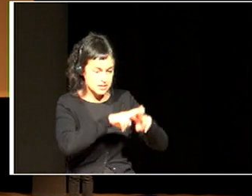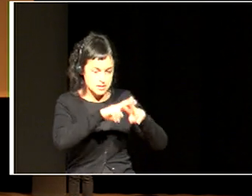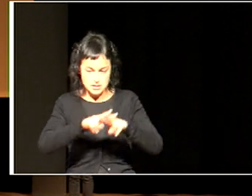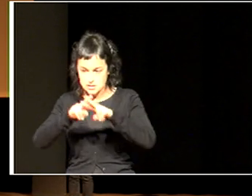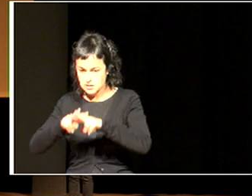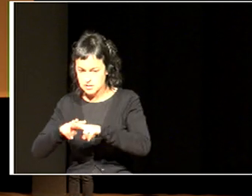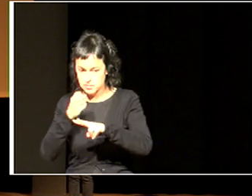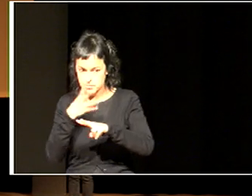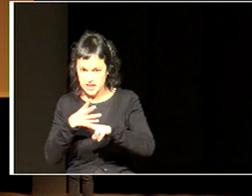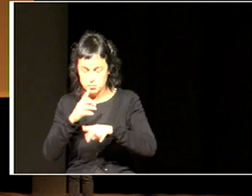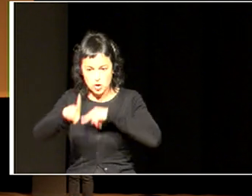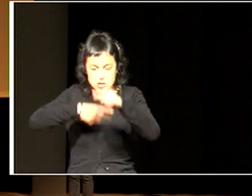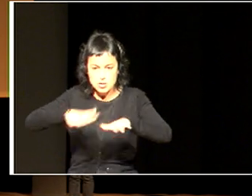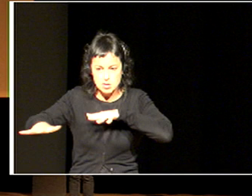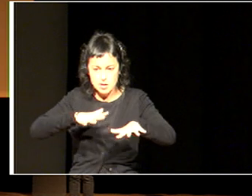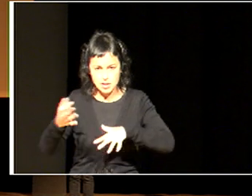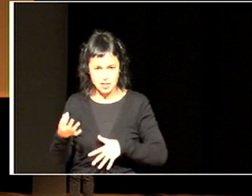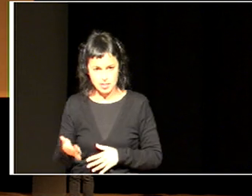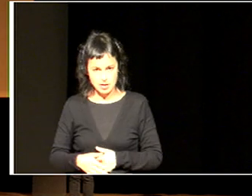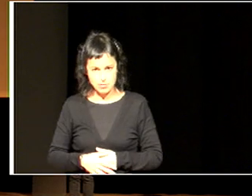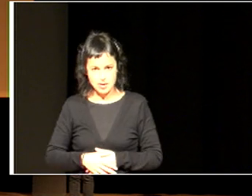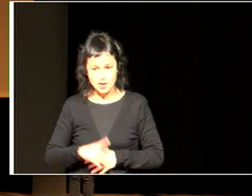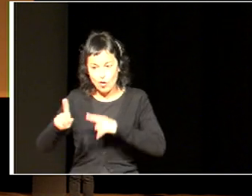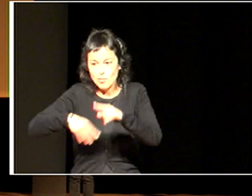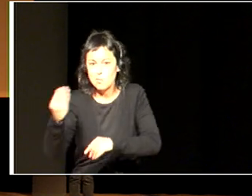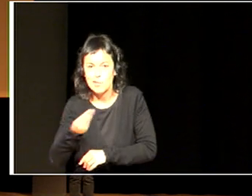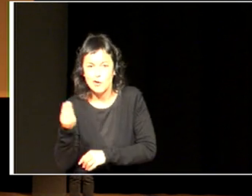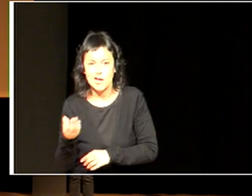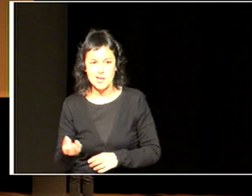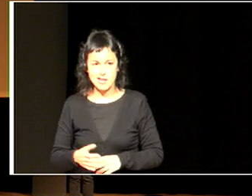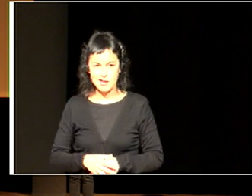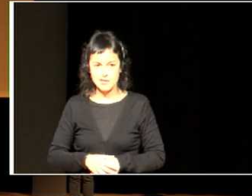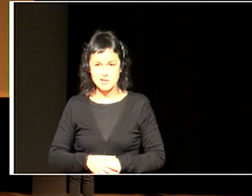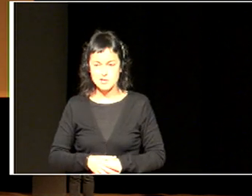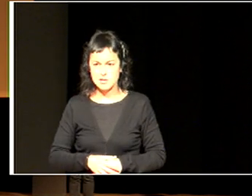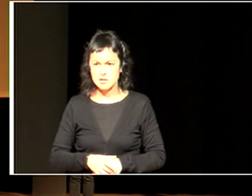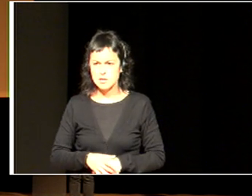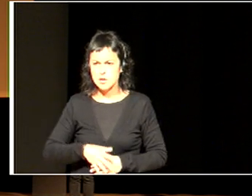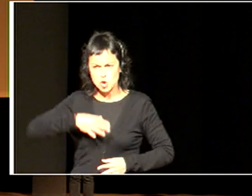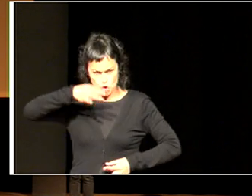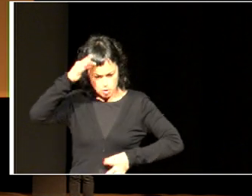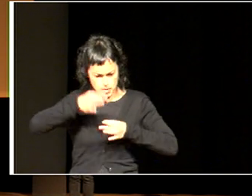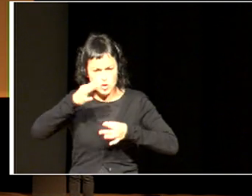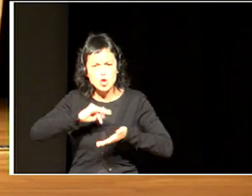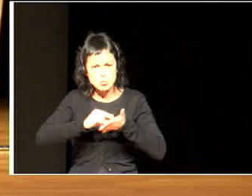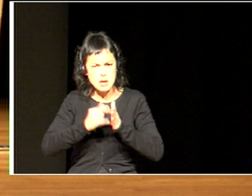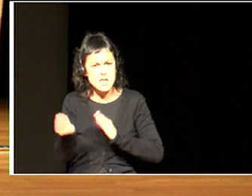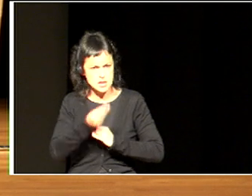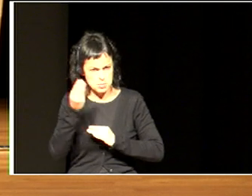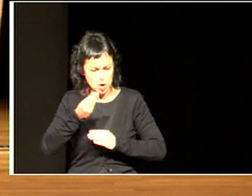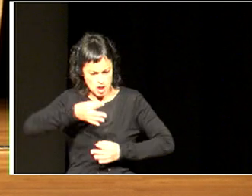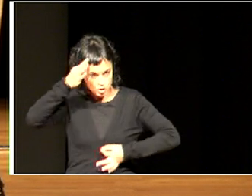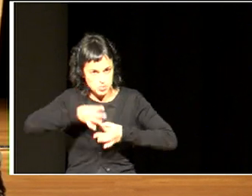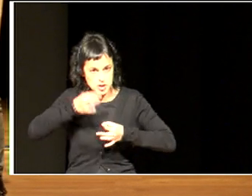nada si no lleva a la acción si no lleva a un plan de mejora de ellos creo firmemente en los planes de mejora cuando están basados en la